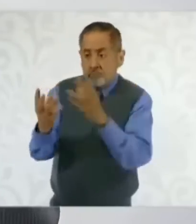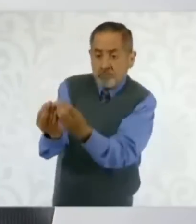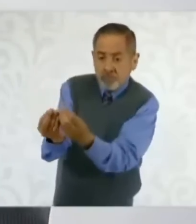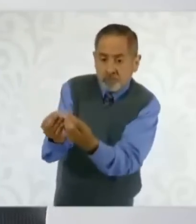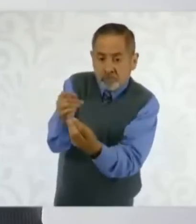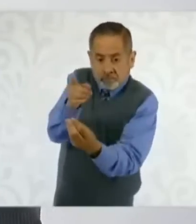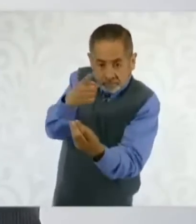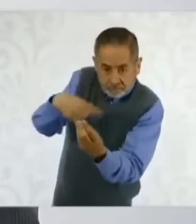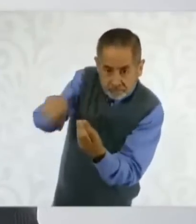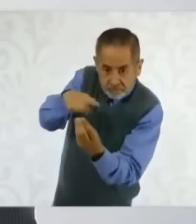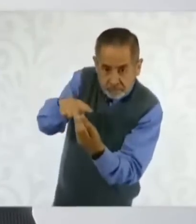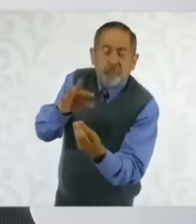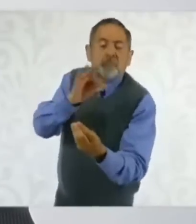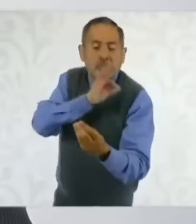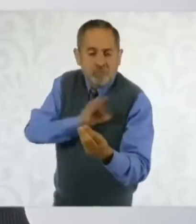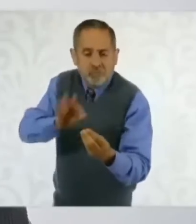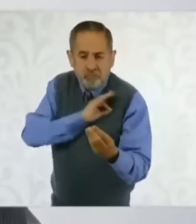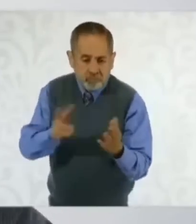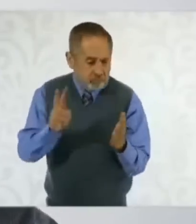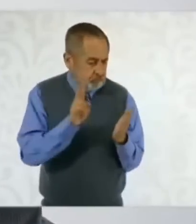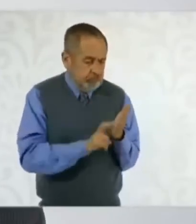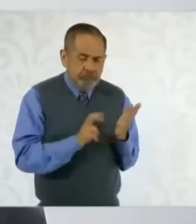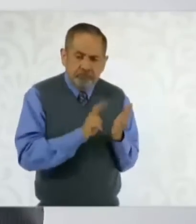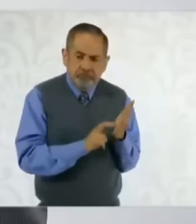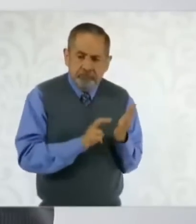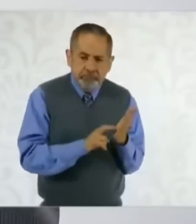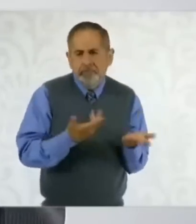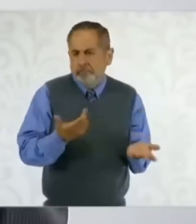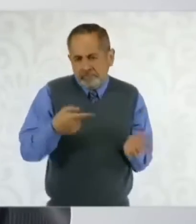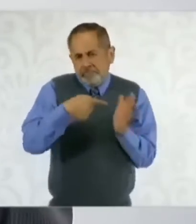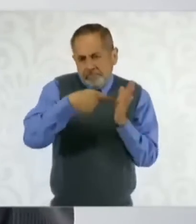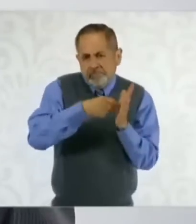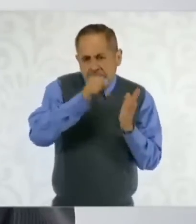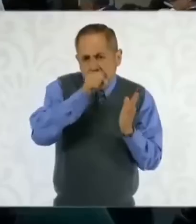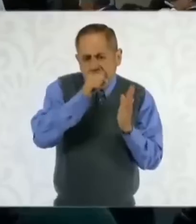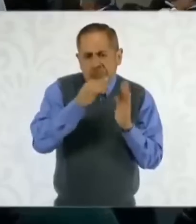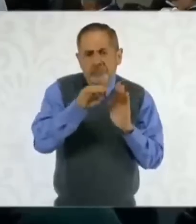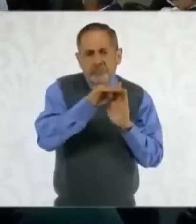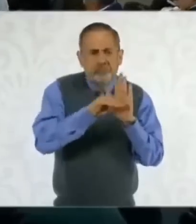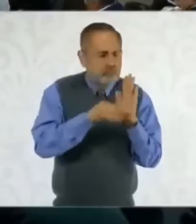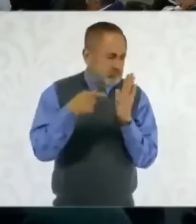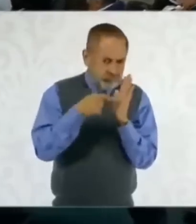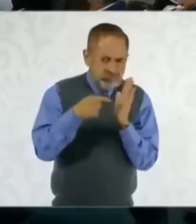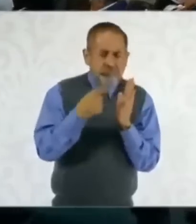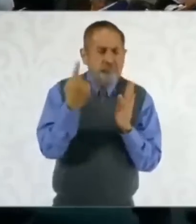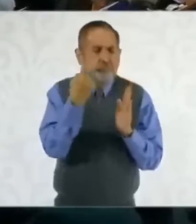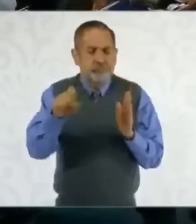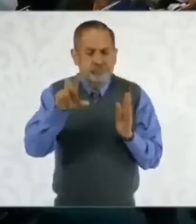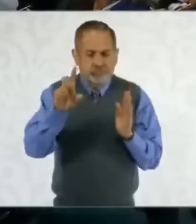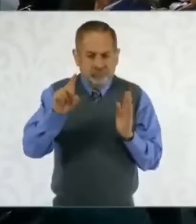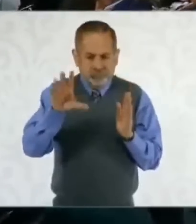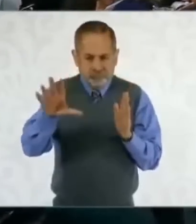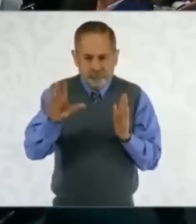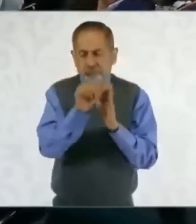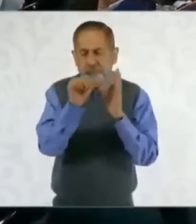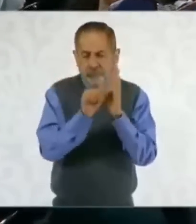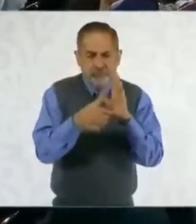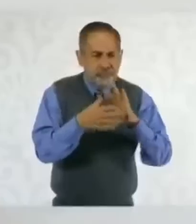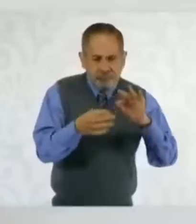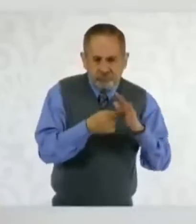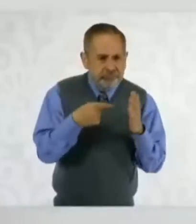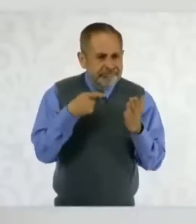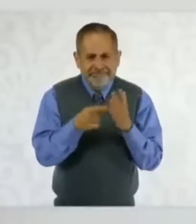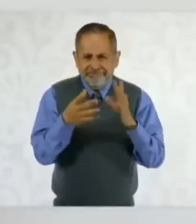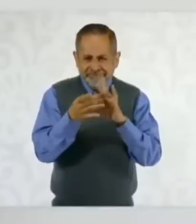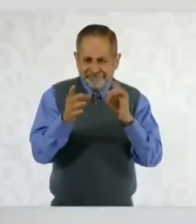Y el procedimiento previsto ahí mismo en el artículo de referencia 135 es el